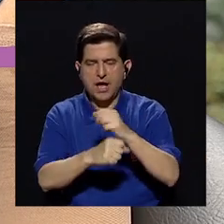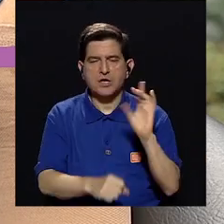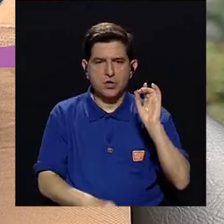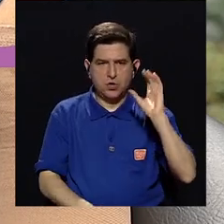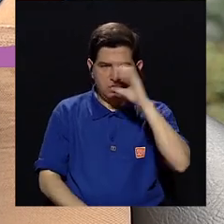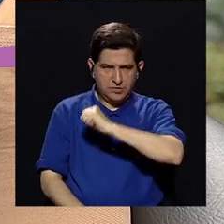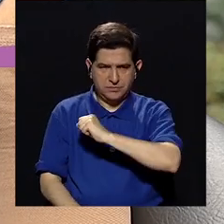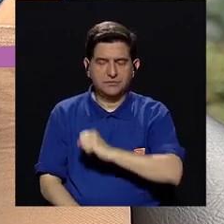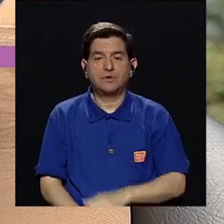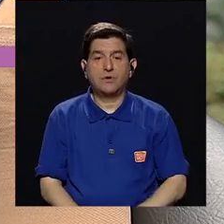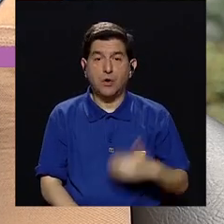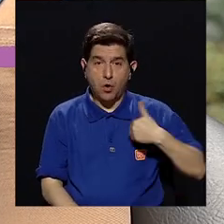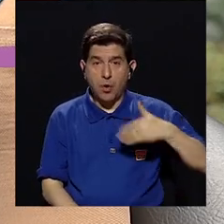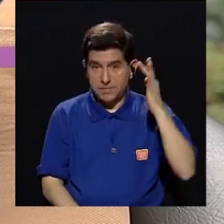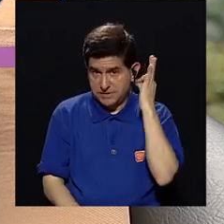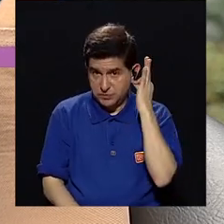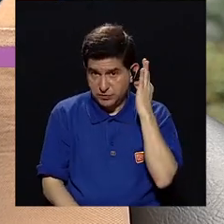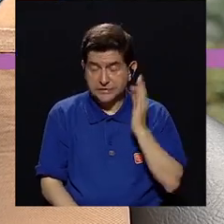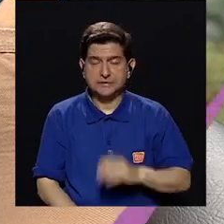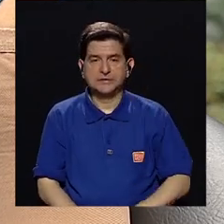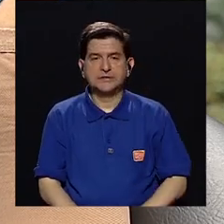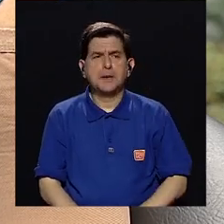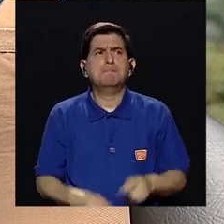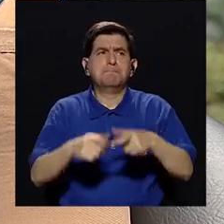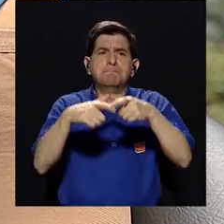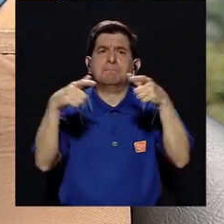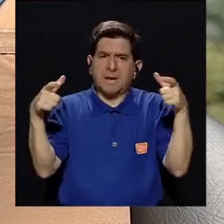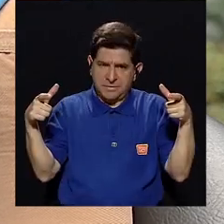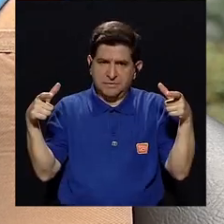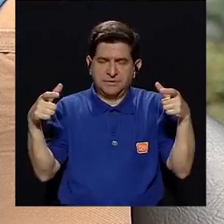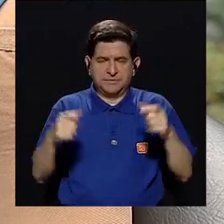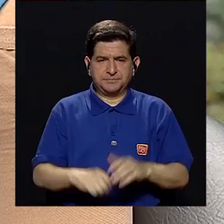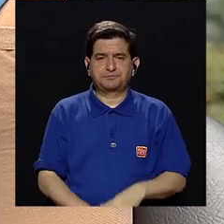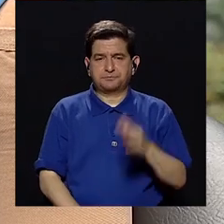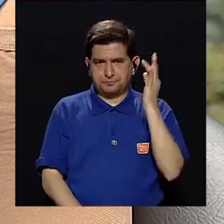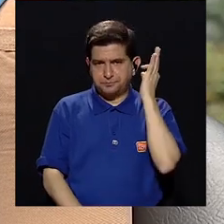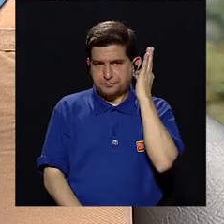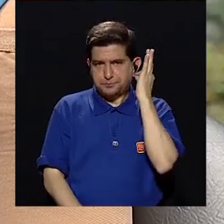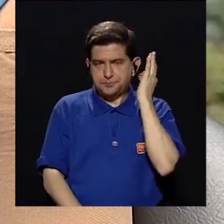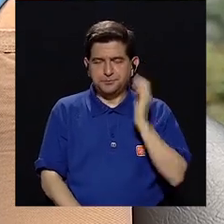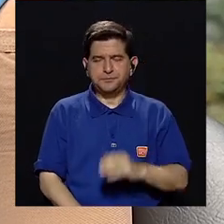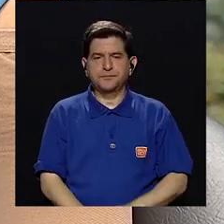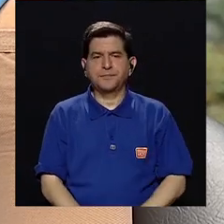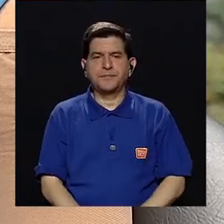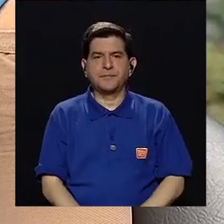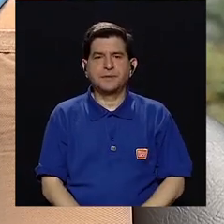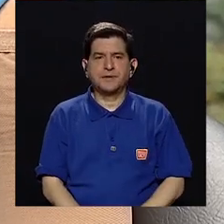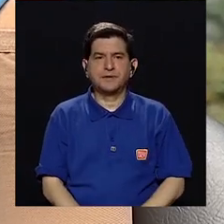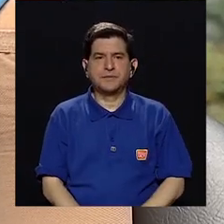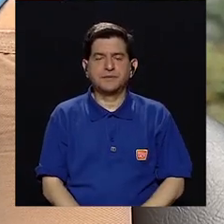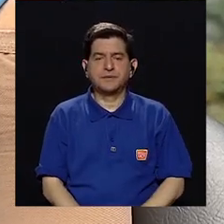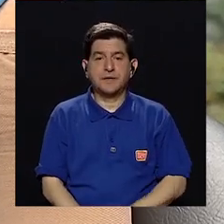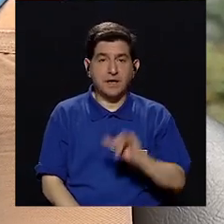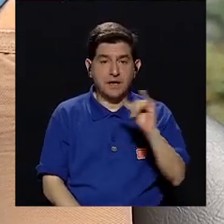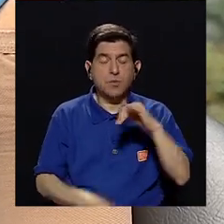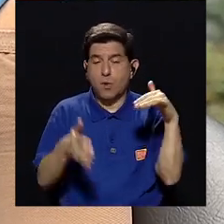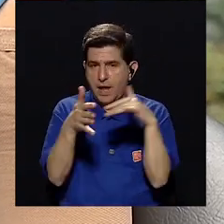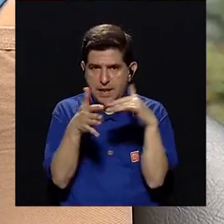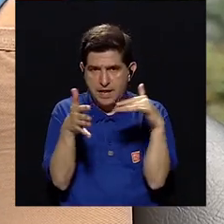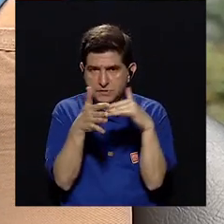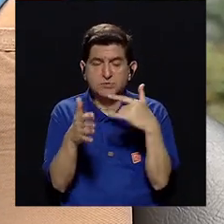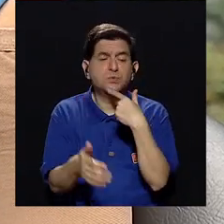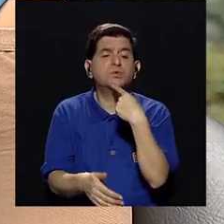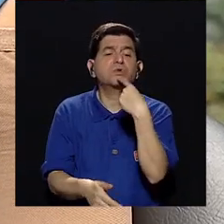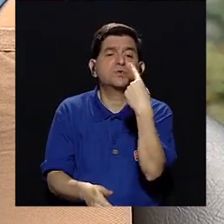mujeres bueno en su mayoría mujeres- porque según también estudios se dice que